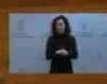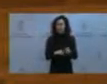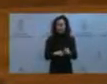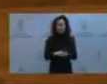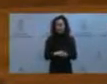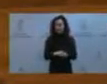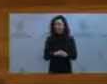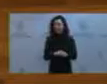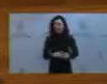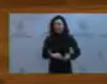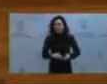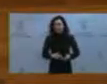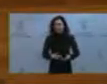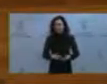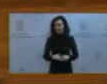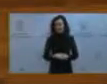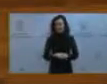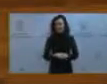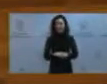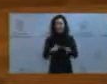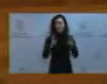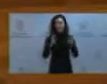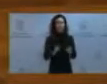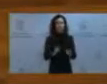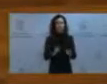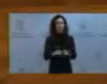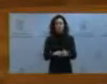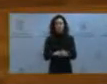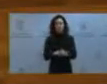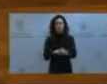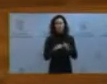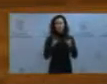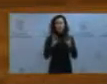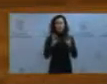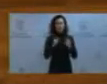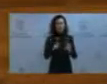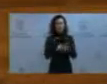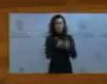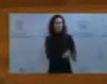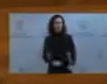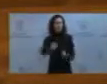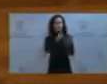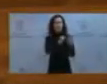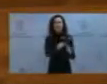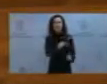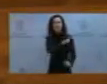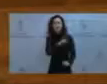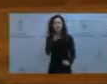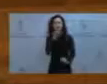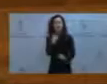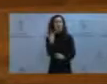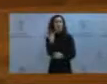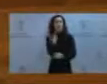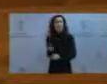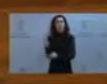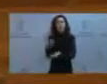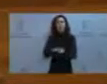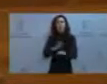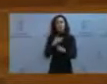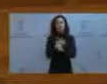Una táctica futbolística que consistía en una defensa a ultranza, en la negativa a